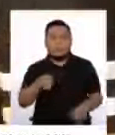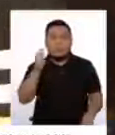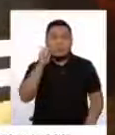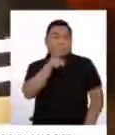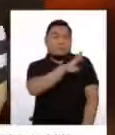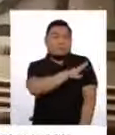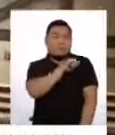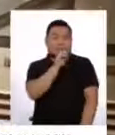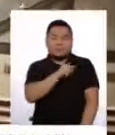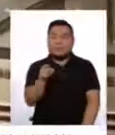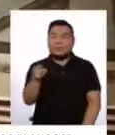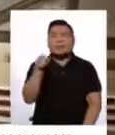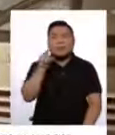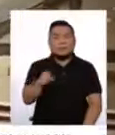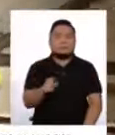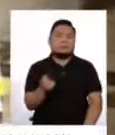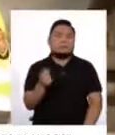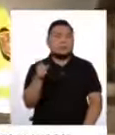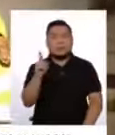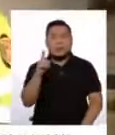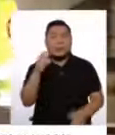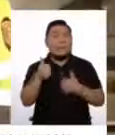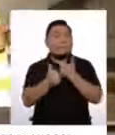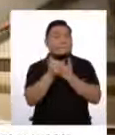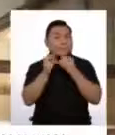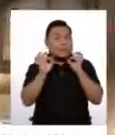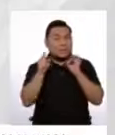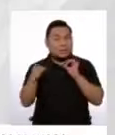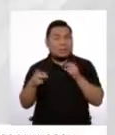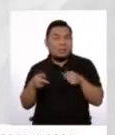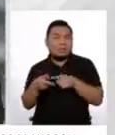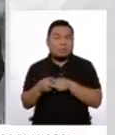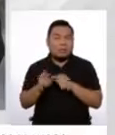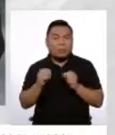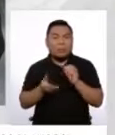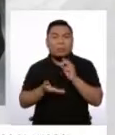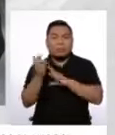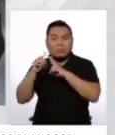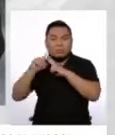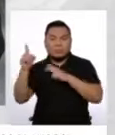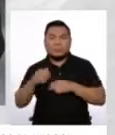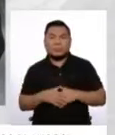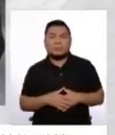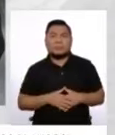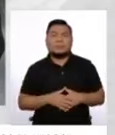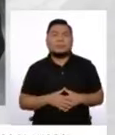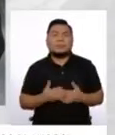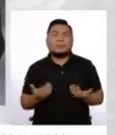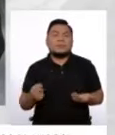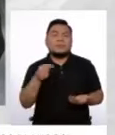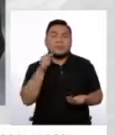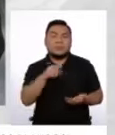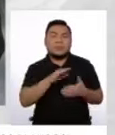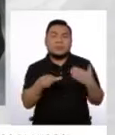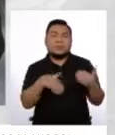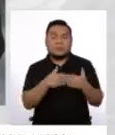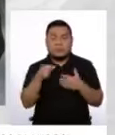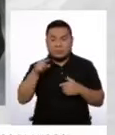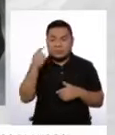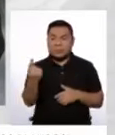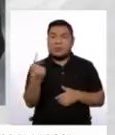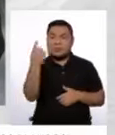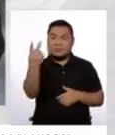consideró que esto pone en peligro el desarrollo de las investigaciones. Estas investigaciones contra el crimen organizado y corrupción